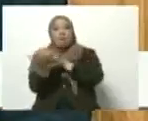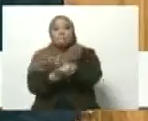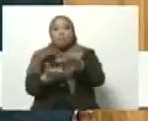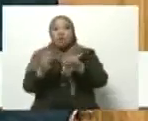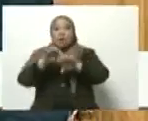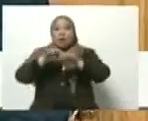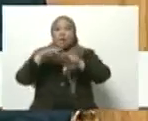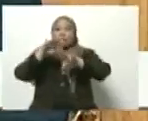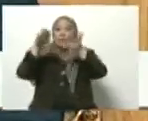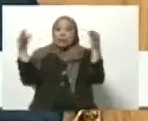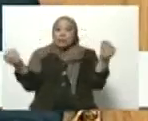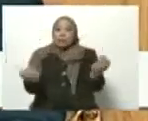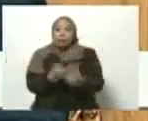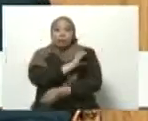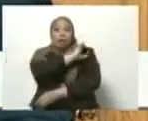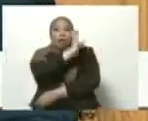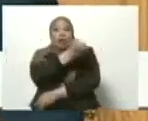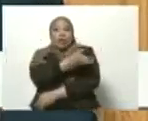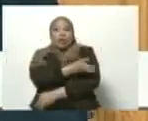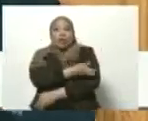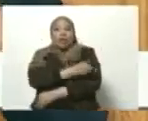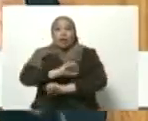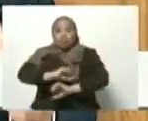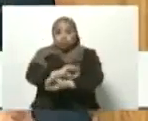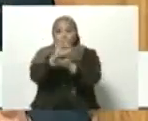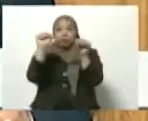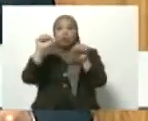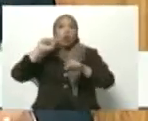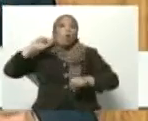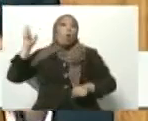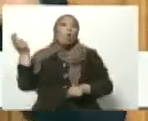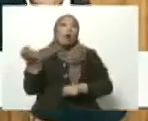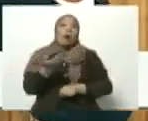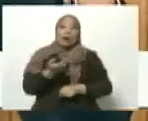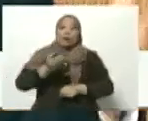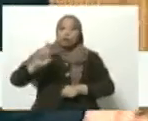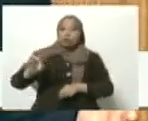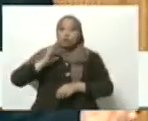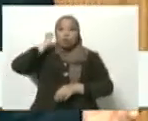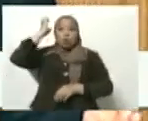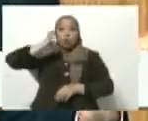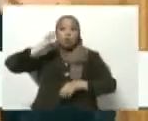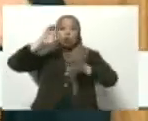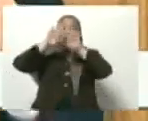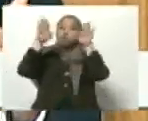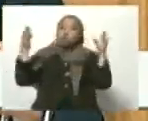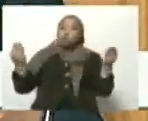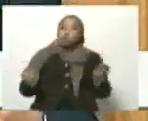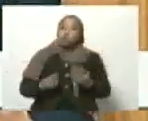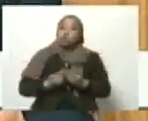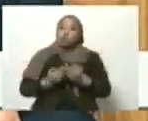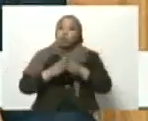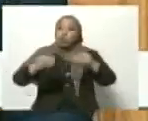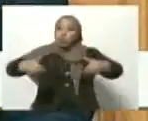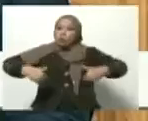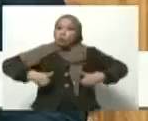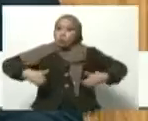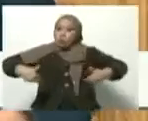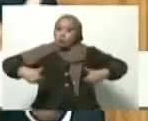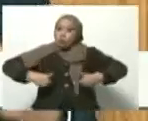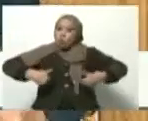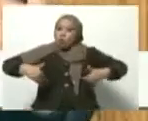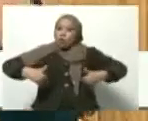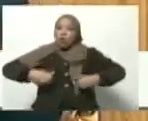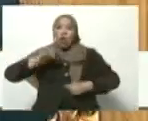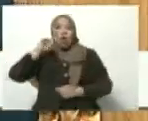digo que hay tres niveles, un nivel local dentro de Ucrania, un nivel regional en Europa y un nivel mundial, donde todos vamos a sufrir por ese intento